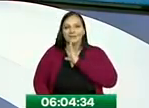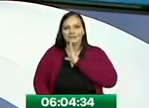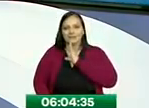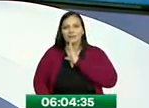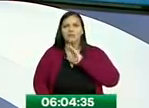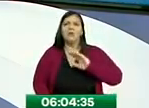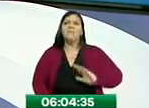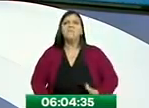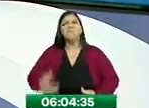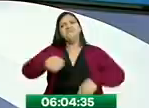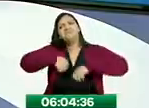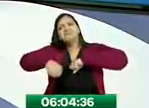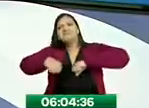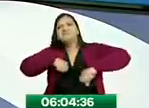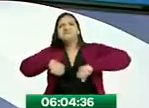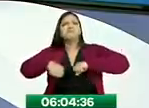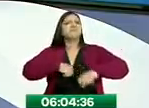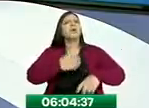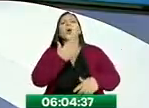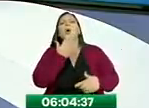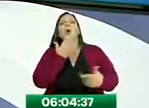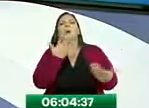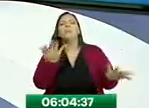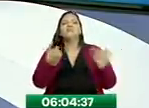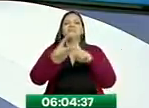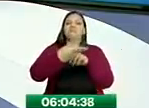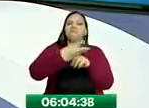aplicaciones, los temas estos de